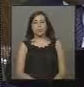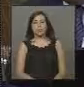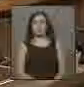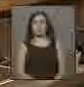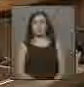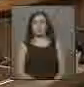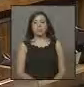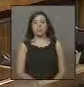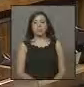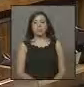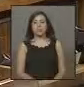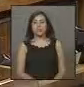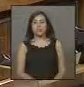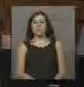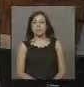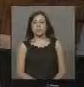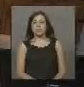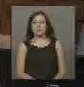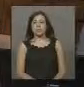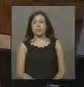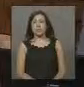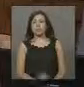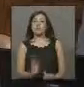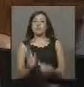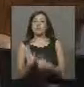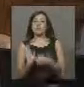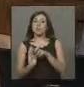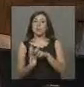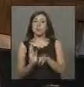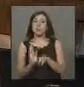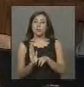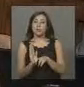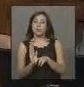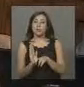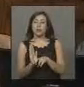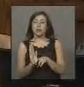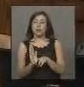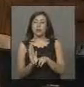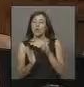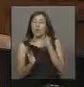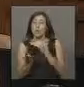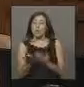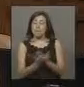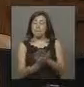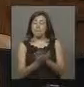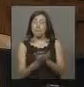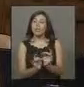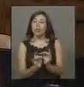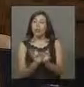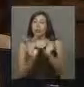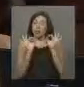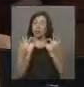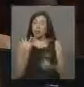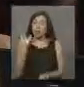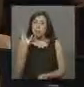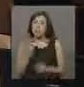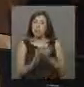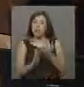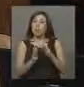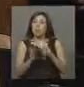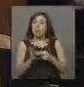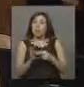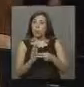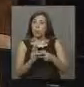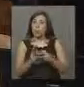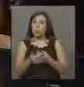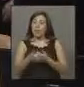Gracias, señor presidente. Este proyecto de ley enfrenta con propuestas concretas e innovadoras el gran problema y